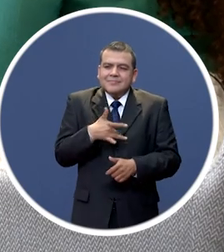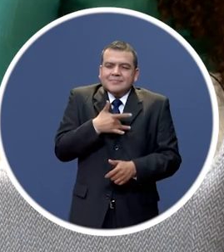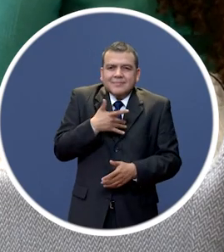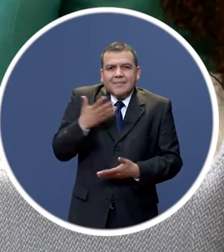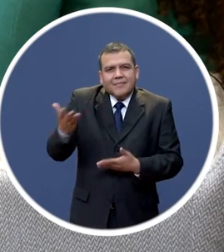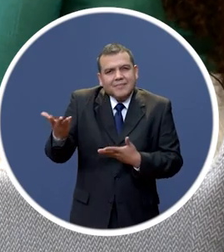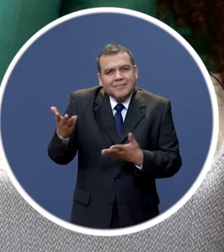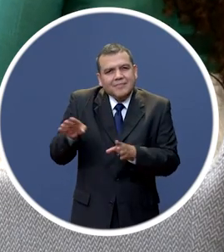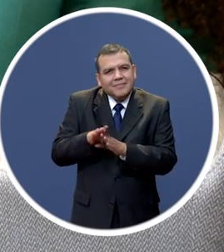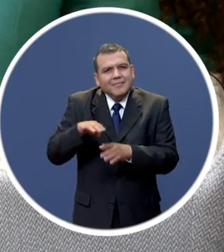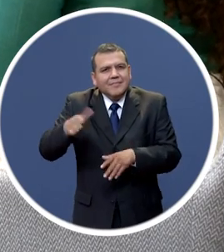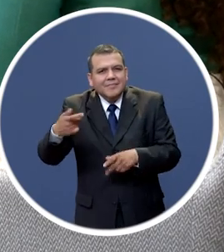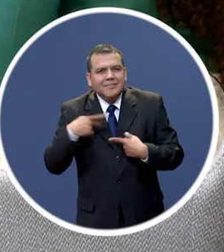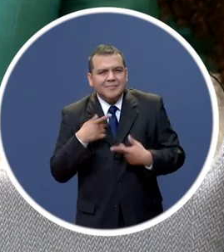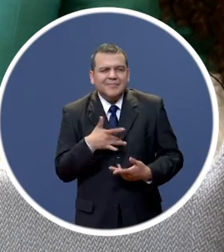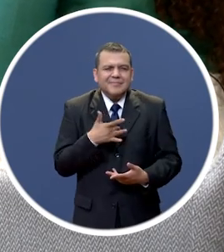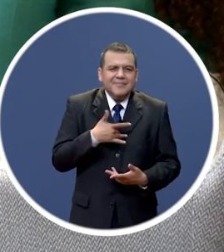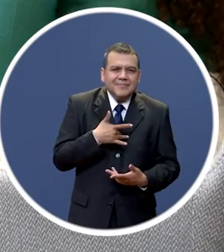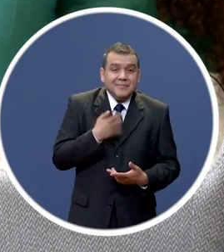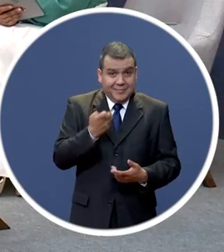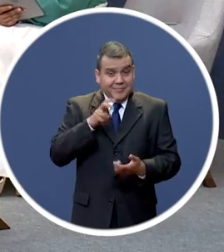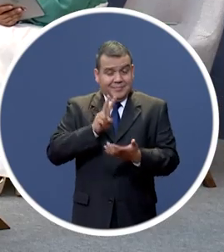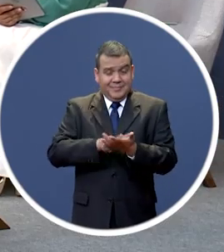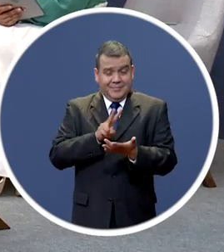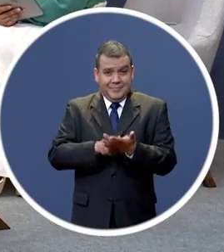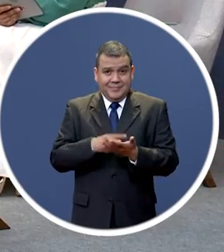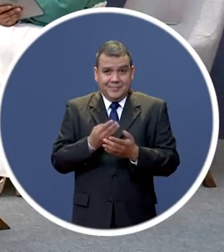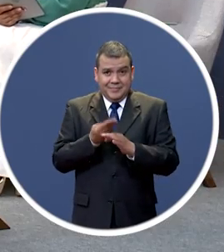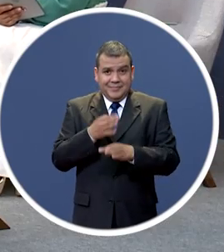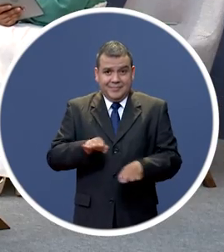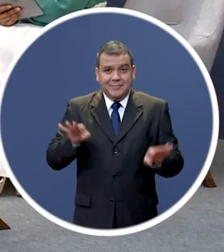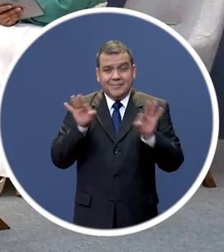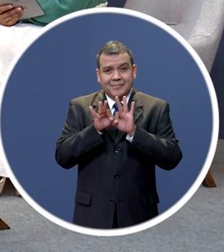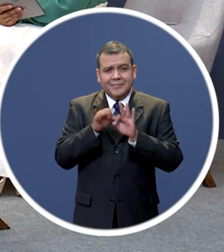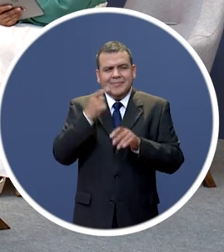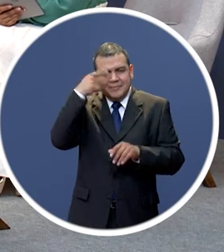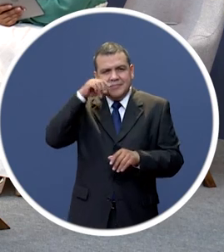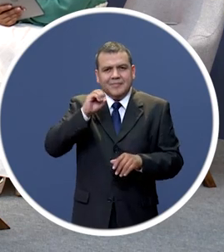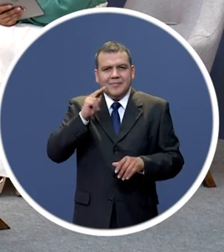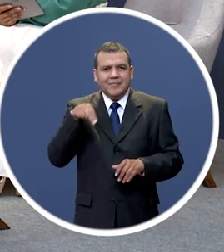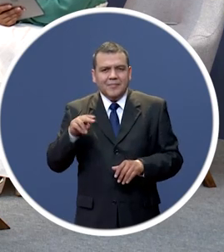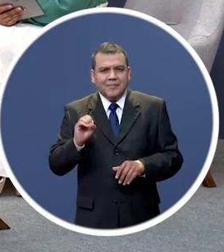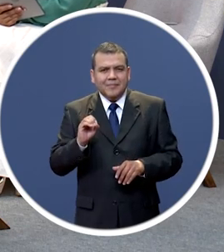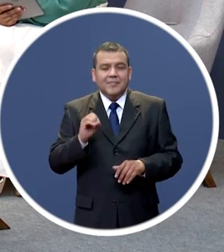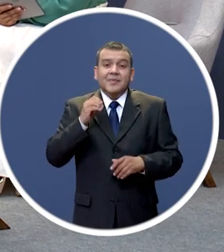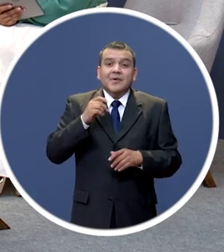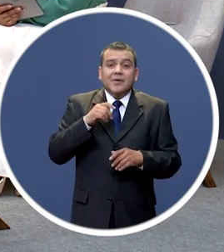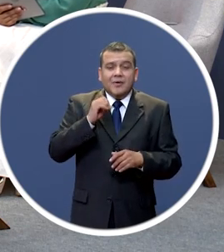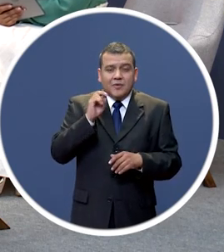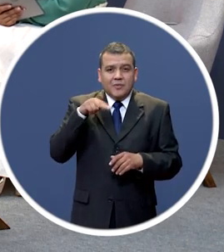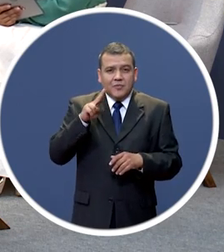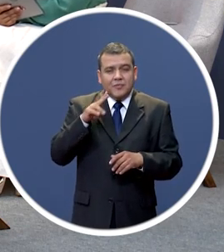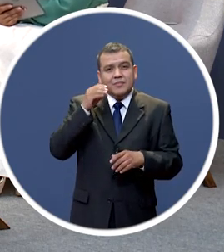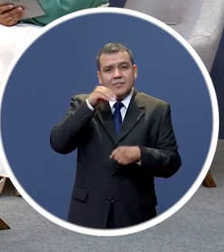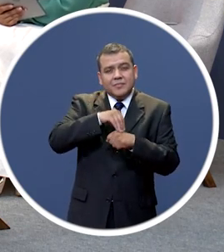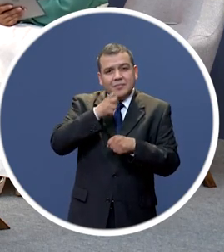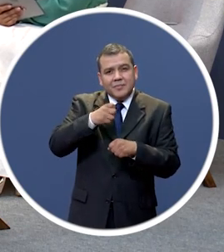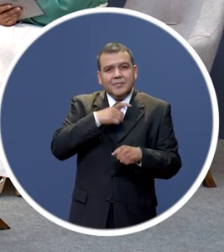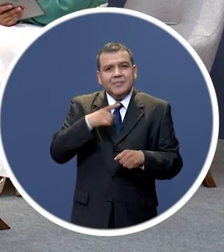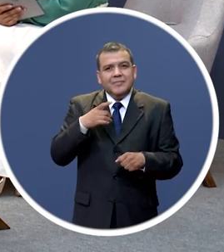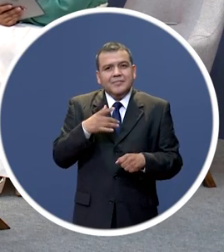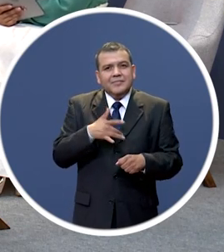otro. Y creo que hay un valor muy importante que coincide con lo que la Organización de las Naciones Unidas busca promover,